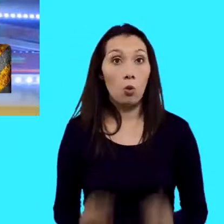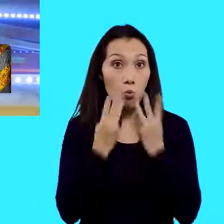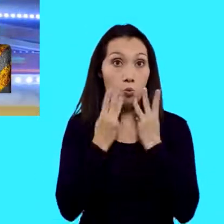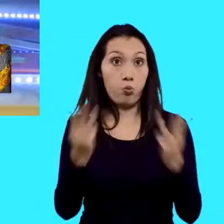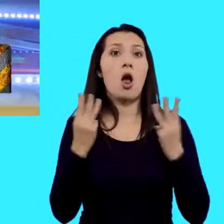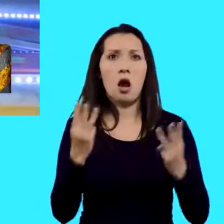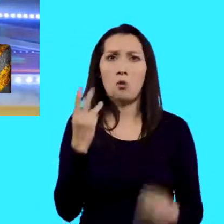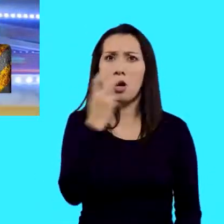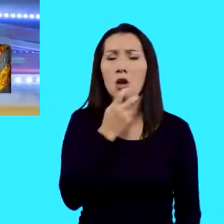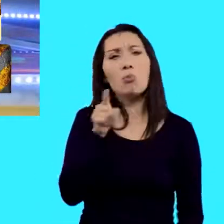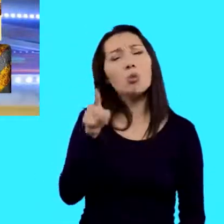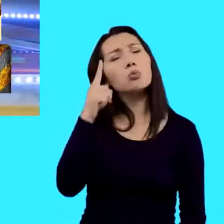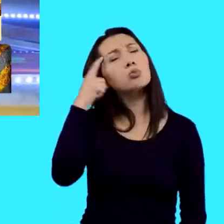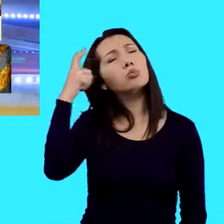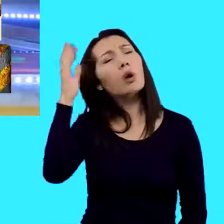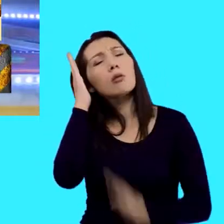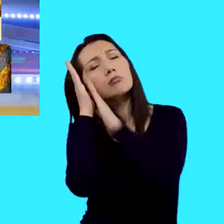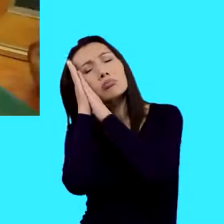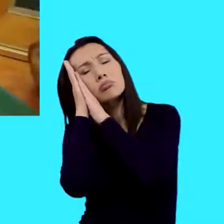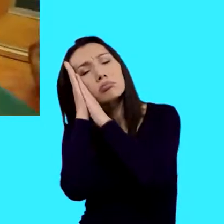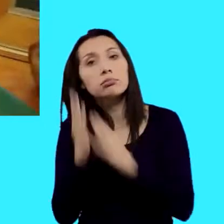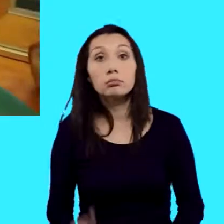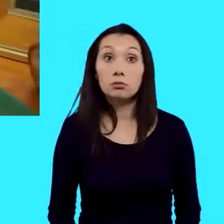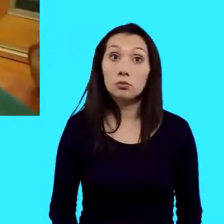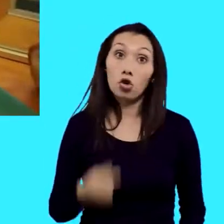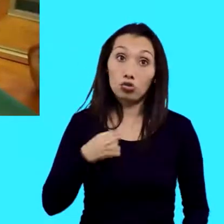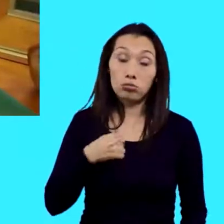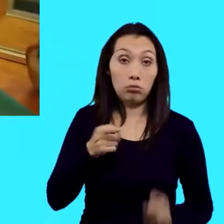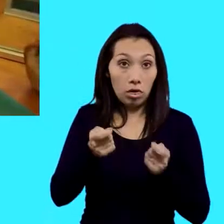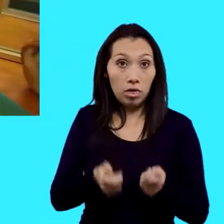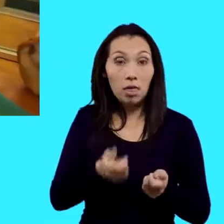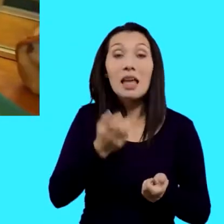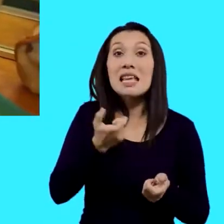¡Wow! ¿Y en qué idioma sueñas? Aunque yo hable el